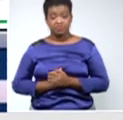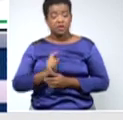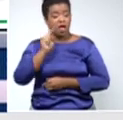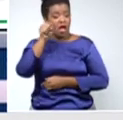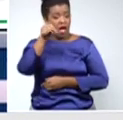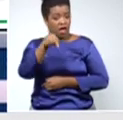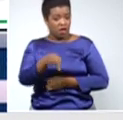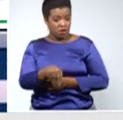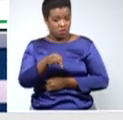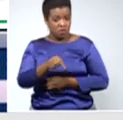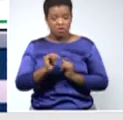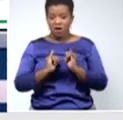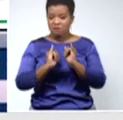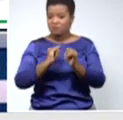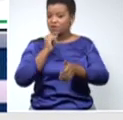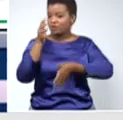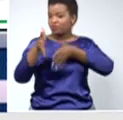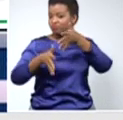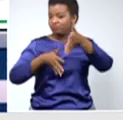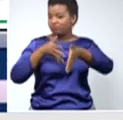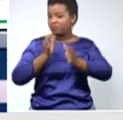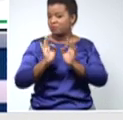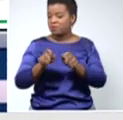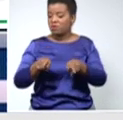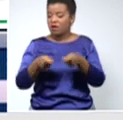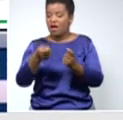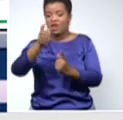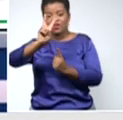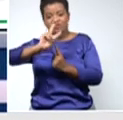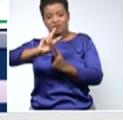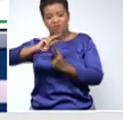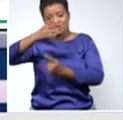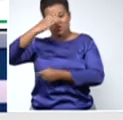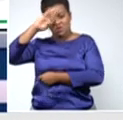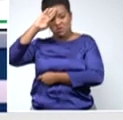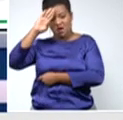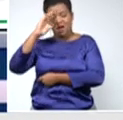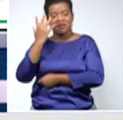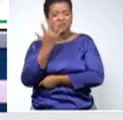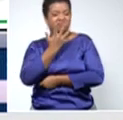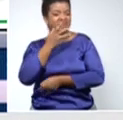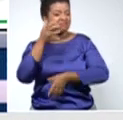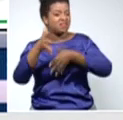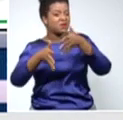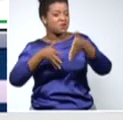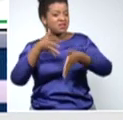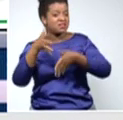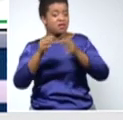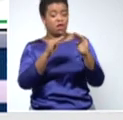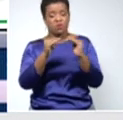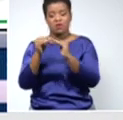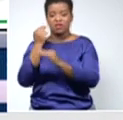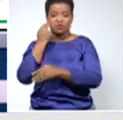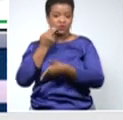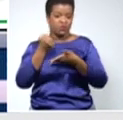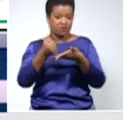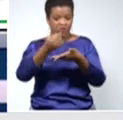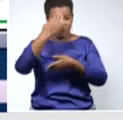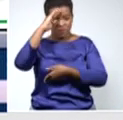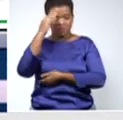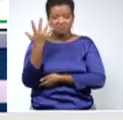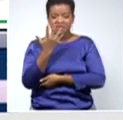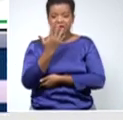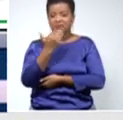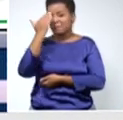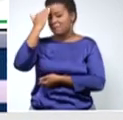nuestra transmisión del sistema de la radio y la televisión cubana en el lenguaje de señas para la comunidad sorda de Cuba, Maday Pérez.